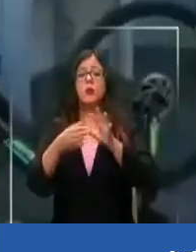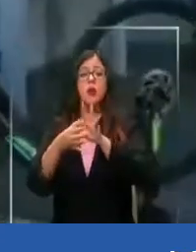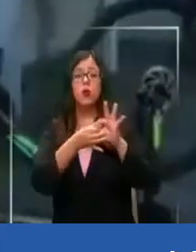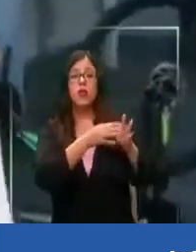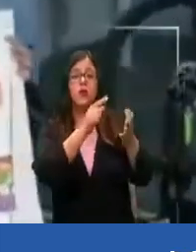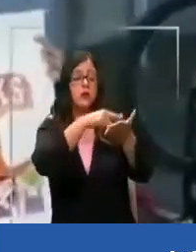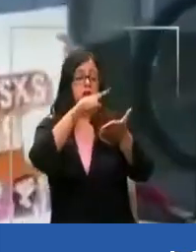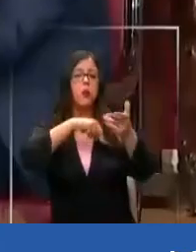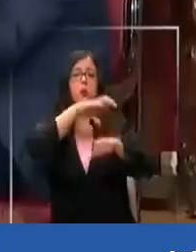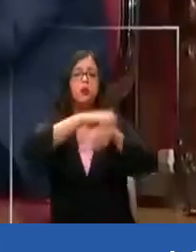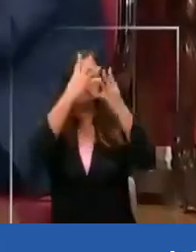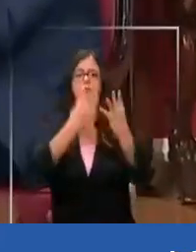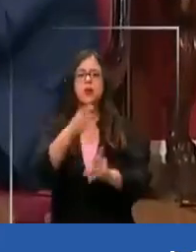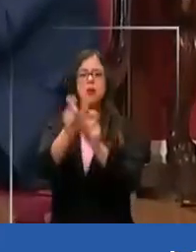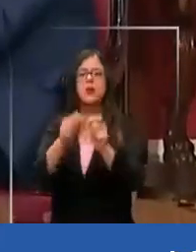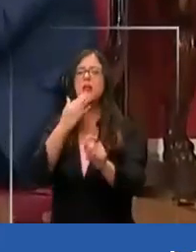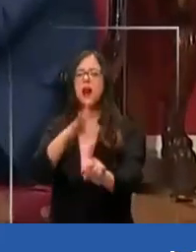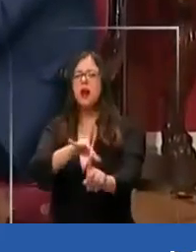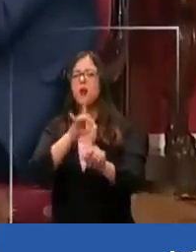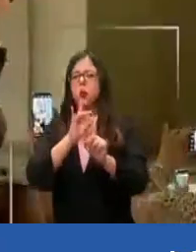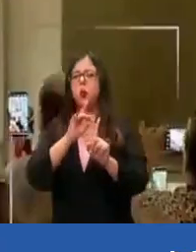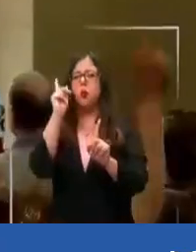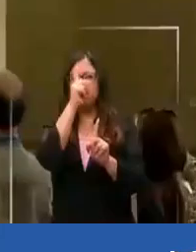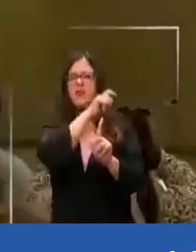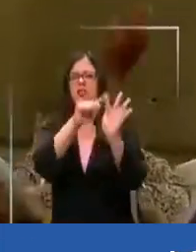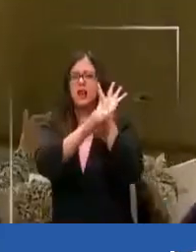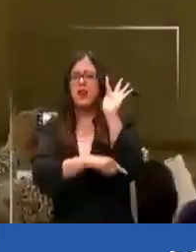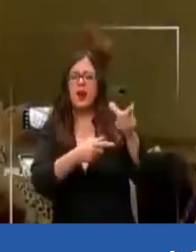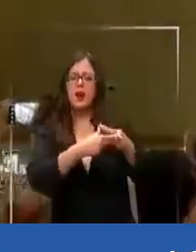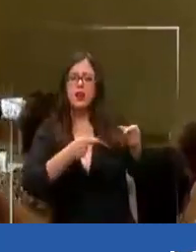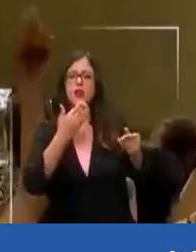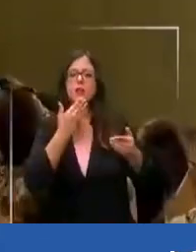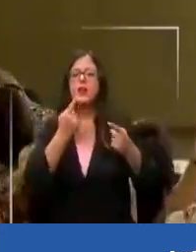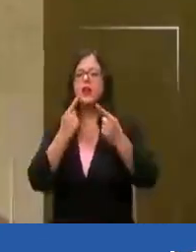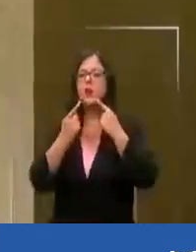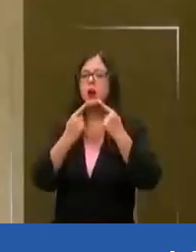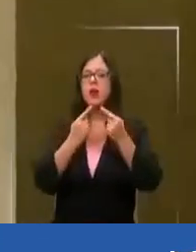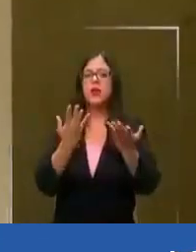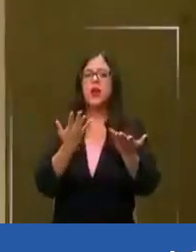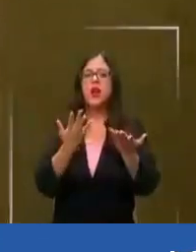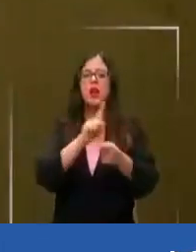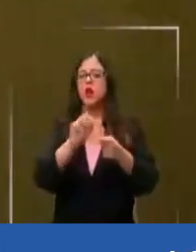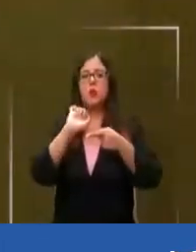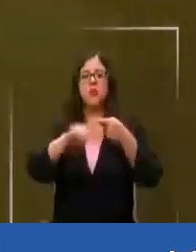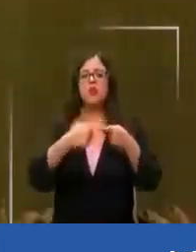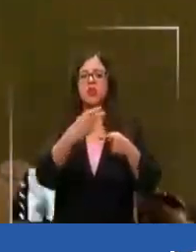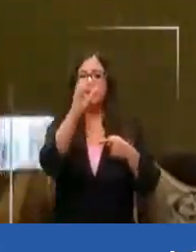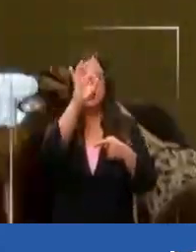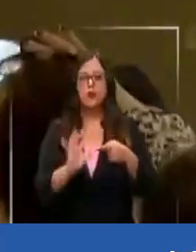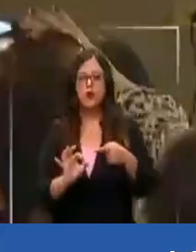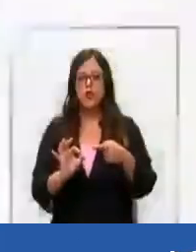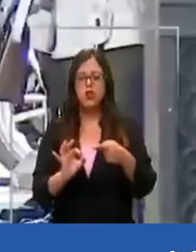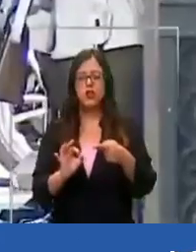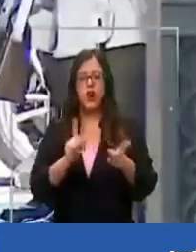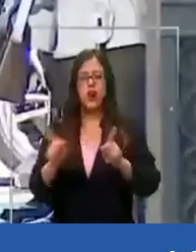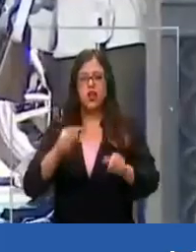los indultos, el complejo nombramiento del fiscal nacional y encuestas que muestran hasta un 70% de desaprobación a la gestión del